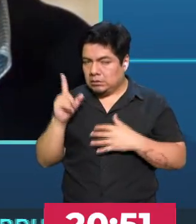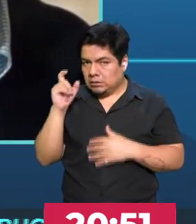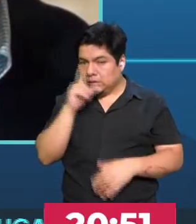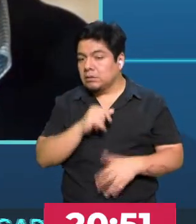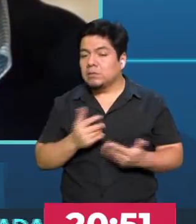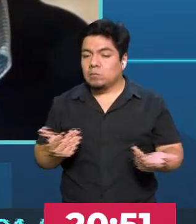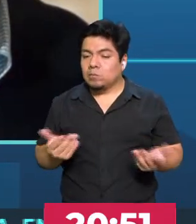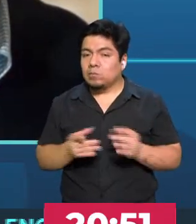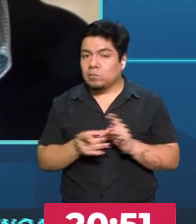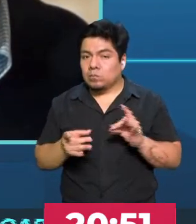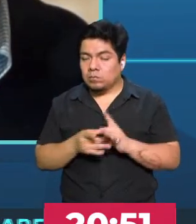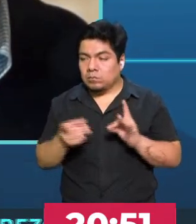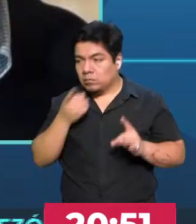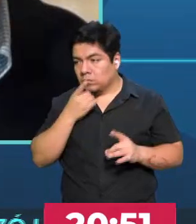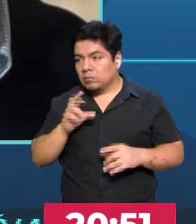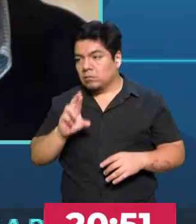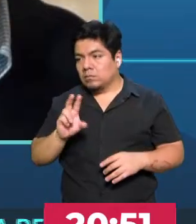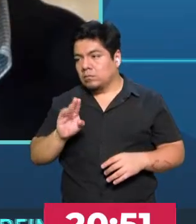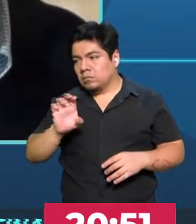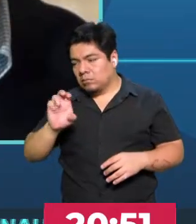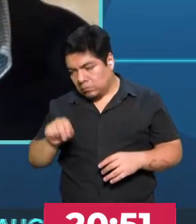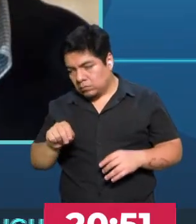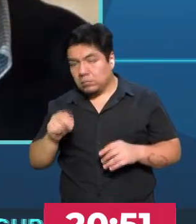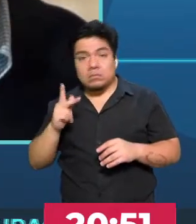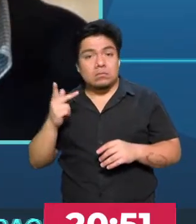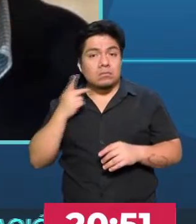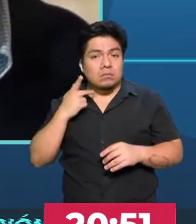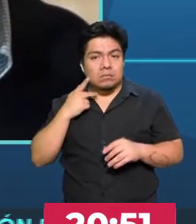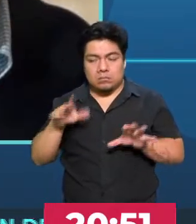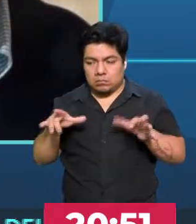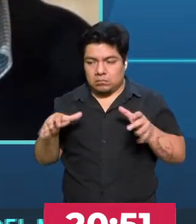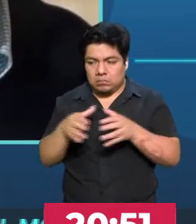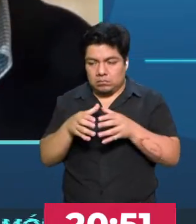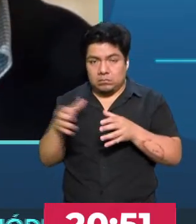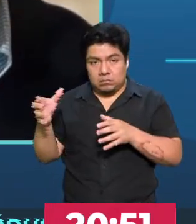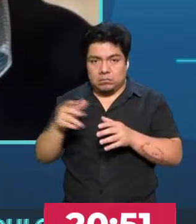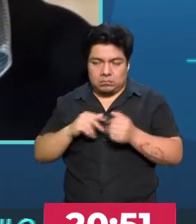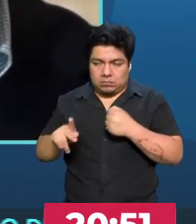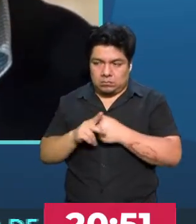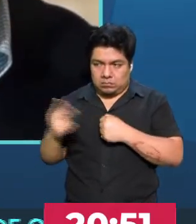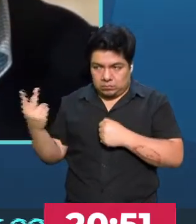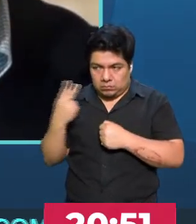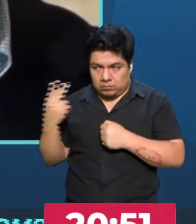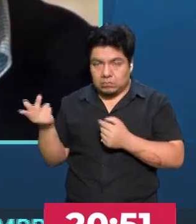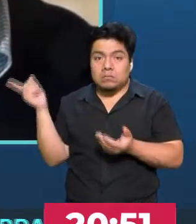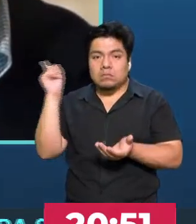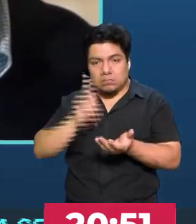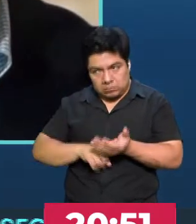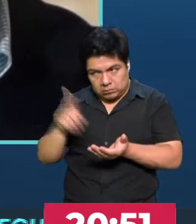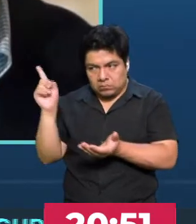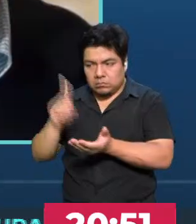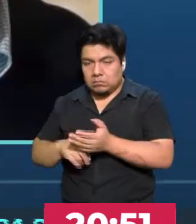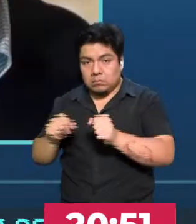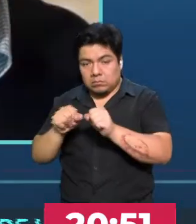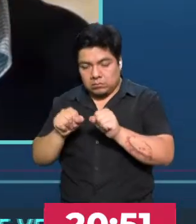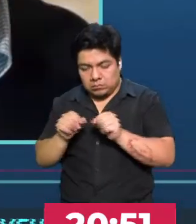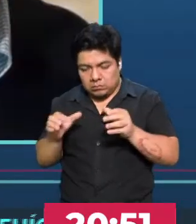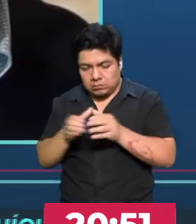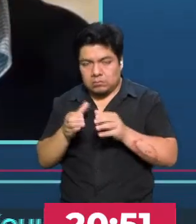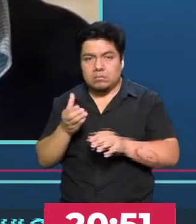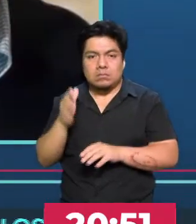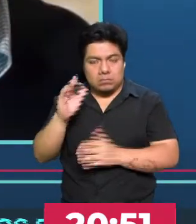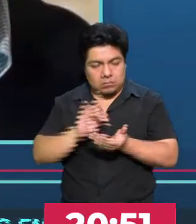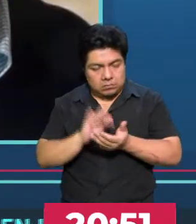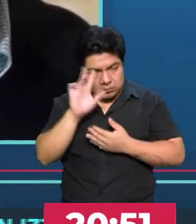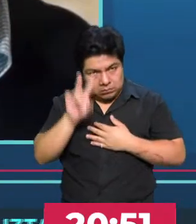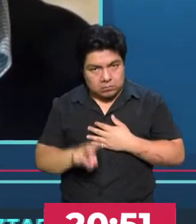lo señalaba usted, Rubén, tanto a nivel pues político en general entre las naciones, pero también al interior de la propia sociedad estadounidense. Muchísimas